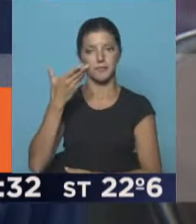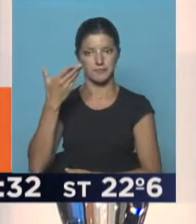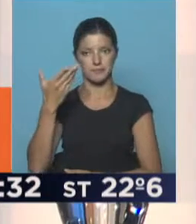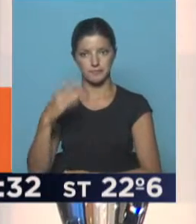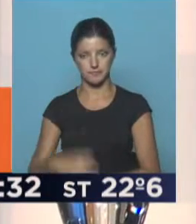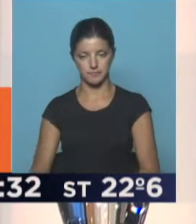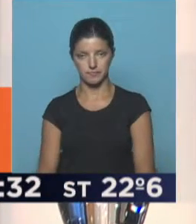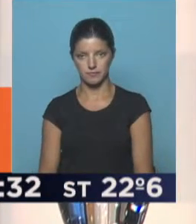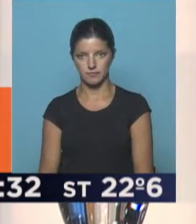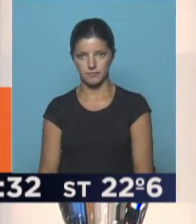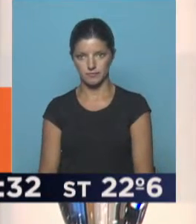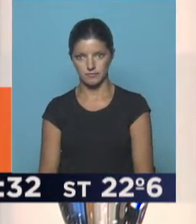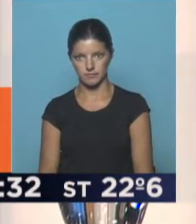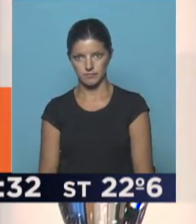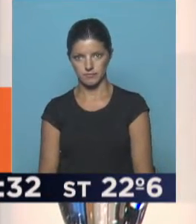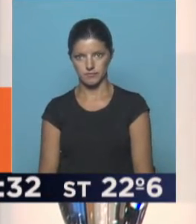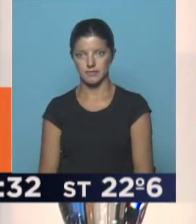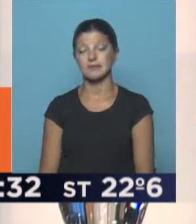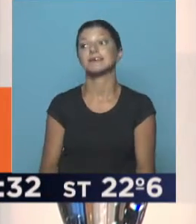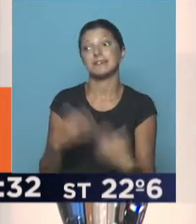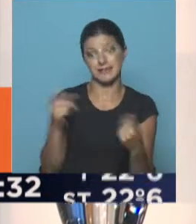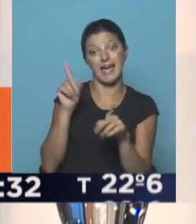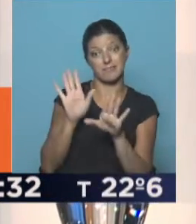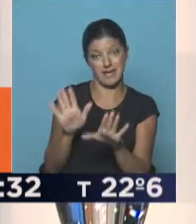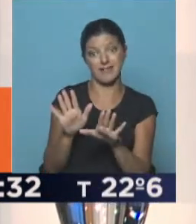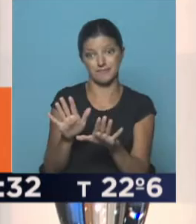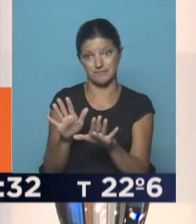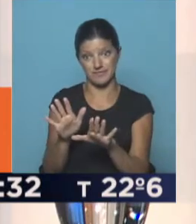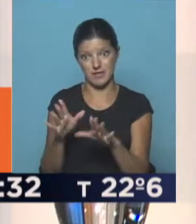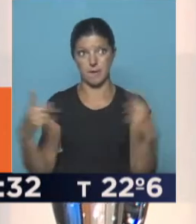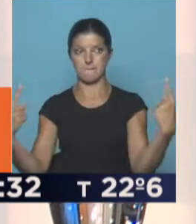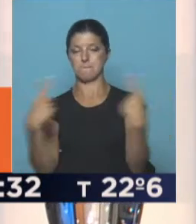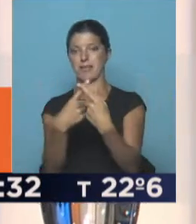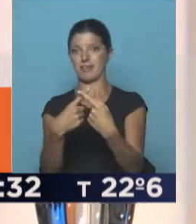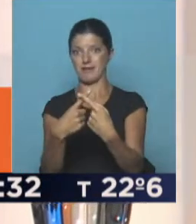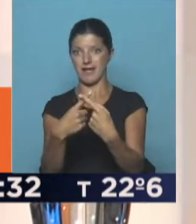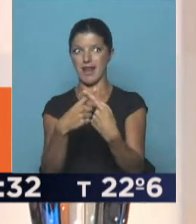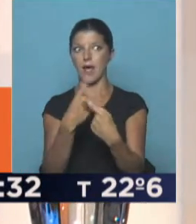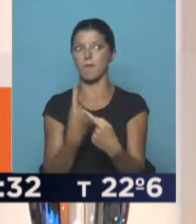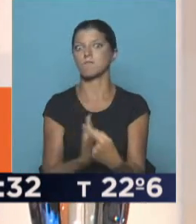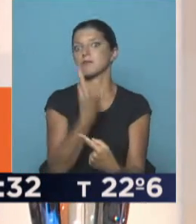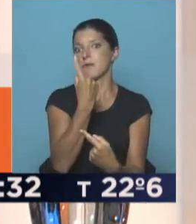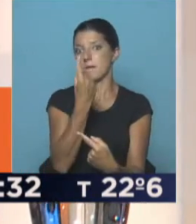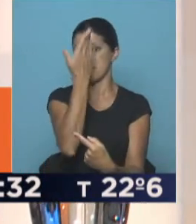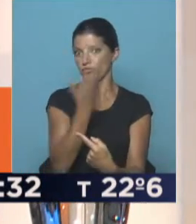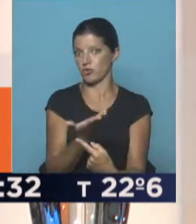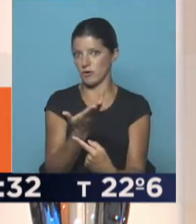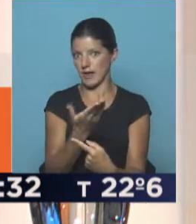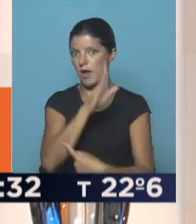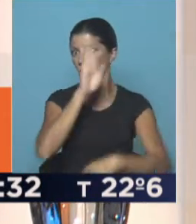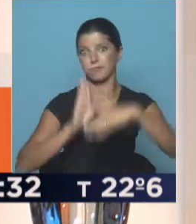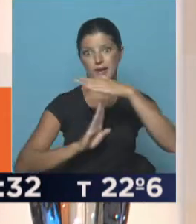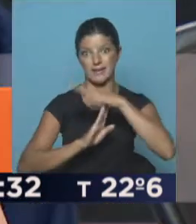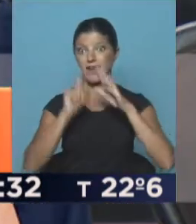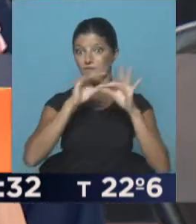muchos dentro de la clase política, ¿no? Y desafiando nada menos que yo diría, la principal figura como líder de